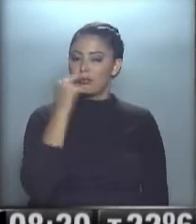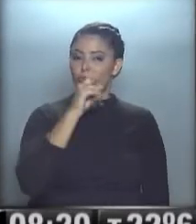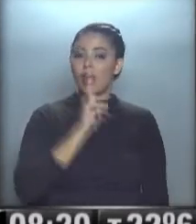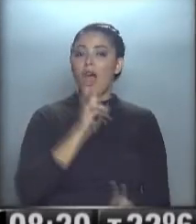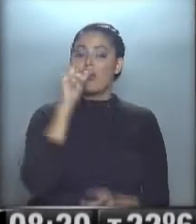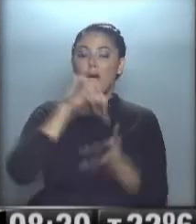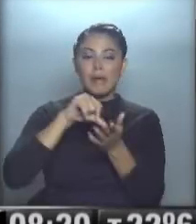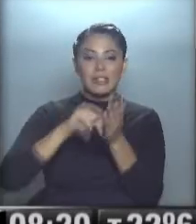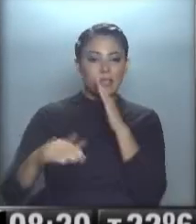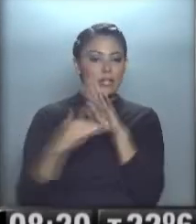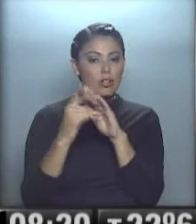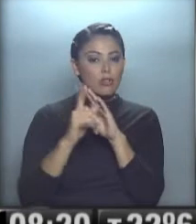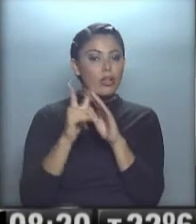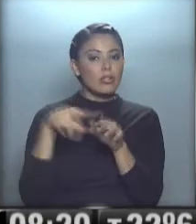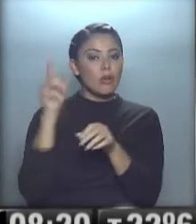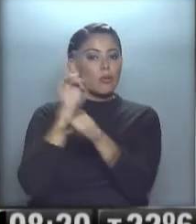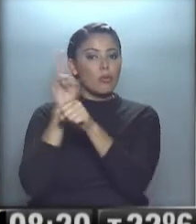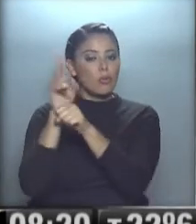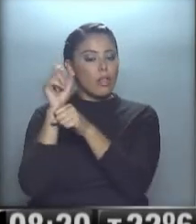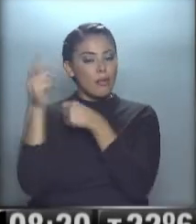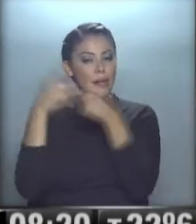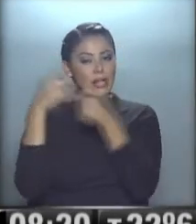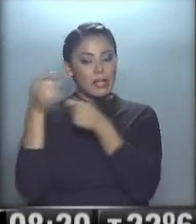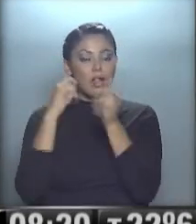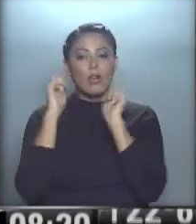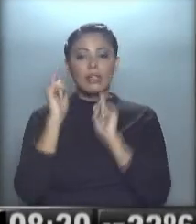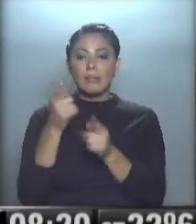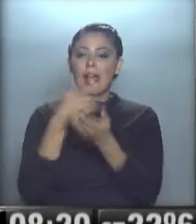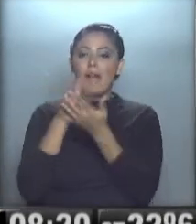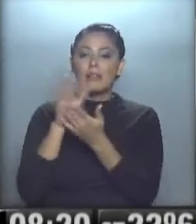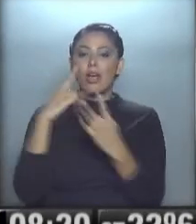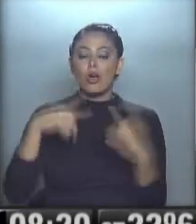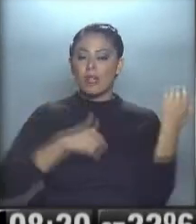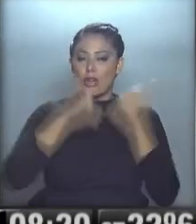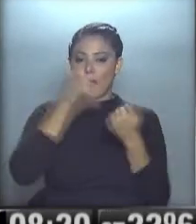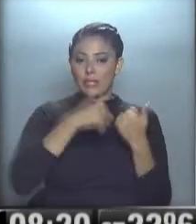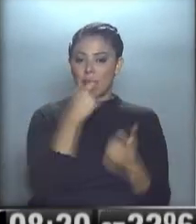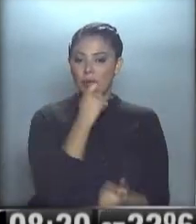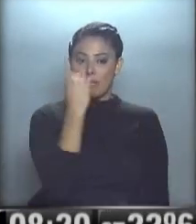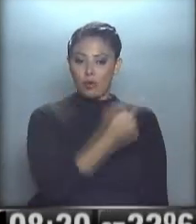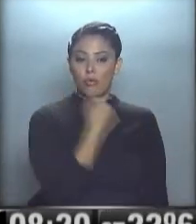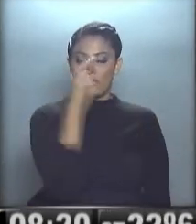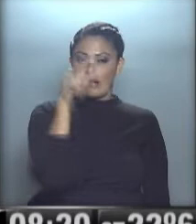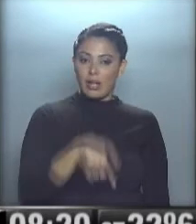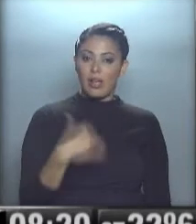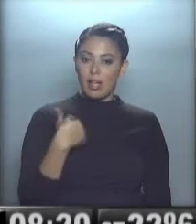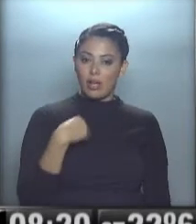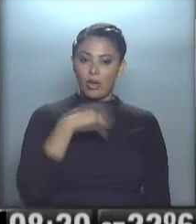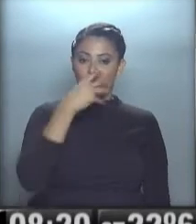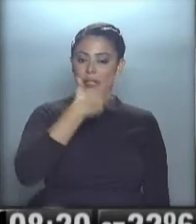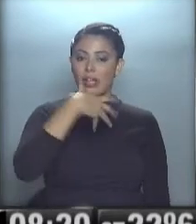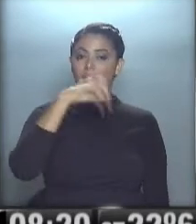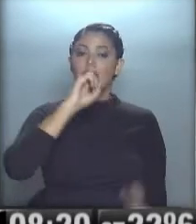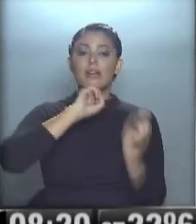centrales no hacen, sino que protegen sus mercados e impiden que los productos competitivos de nuestras economías ingresen a